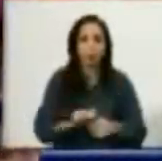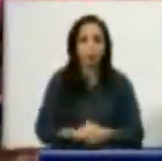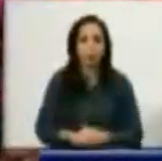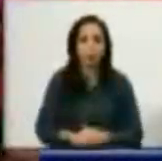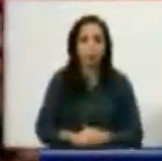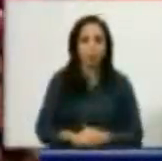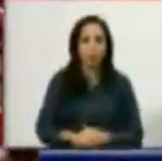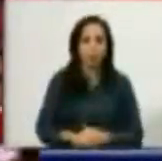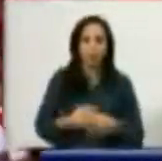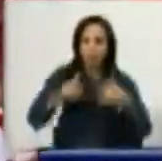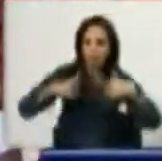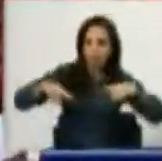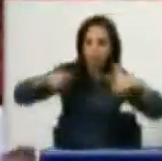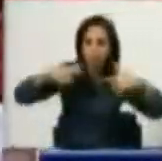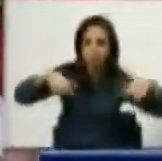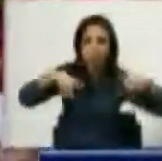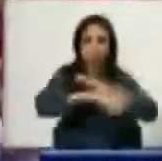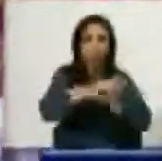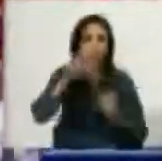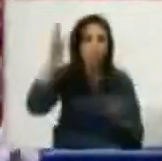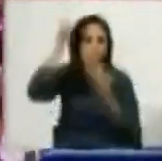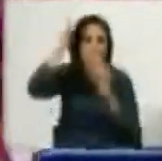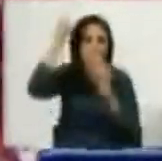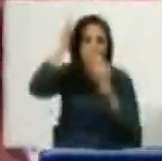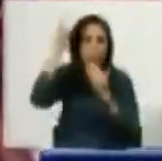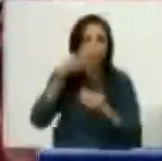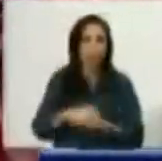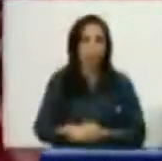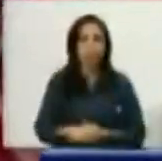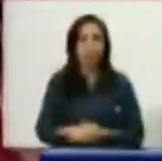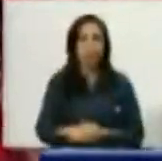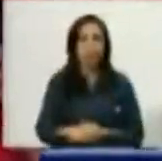tierra aborigen huaycay puro